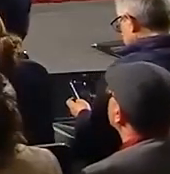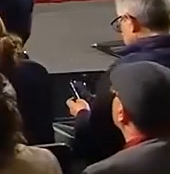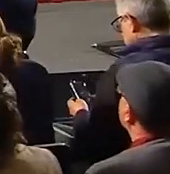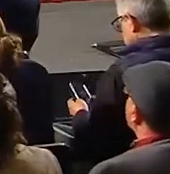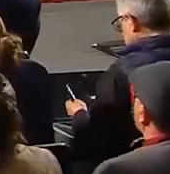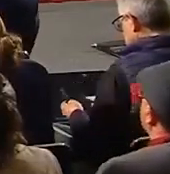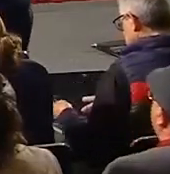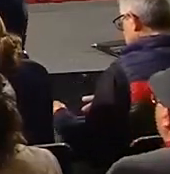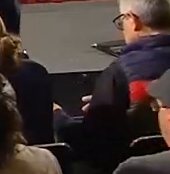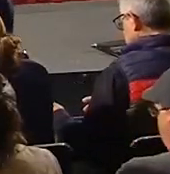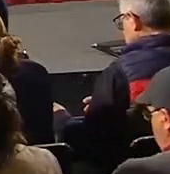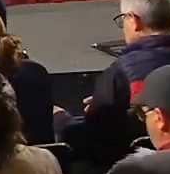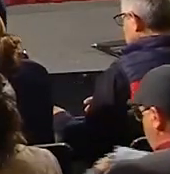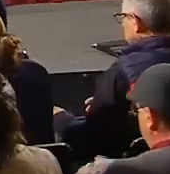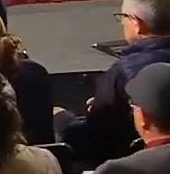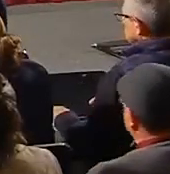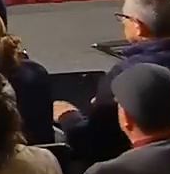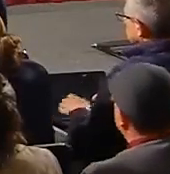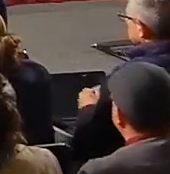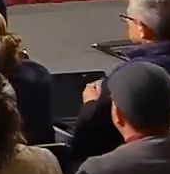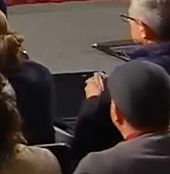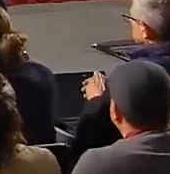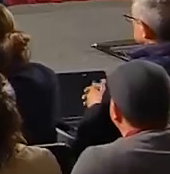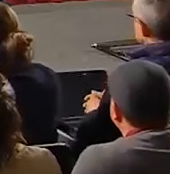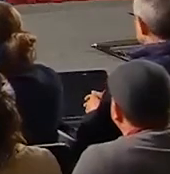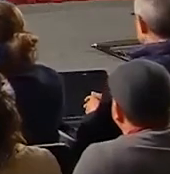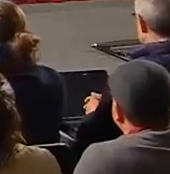Gobierno de México.